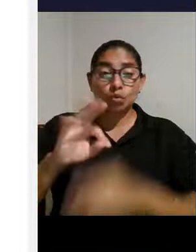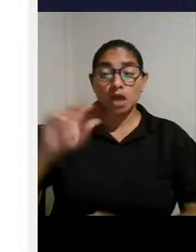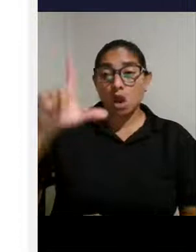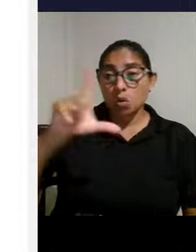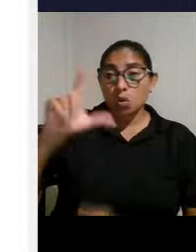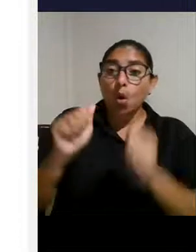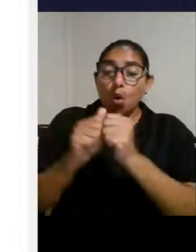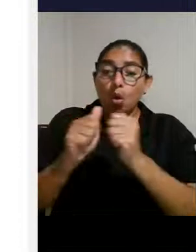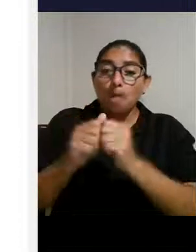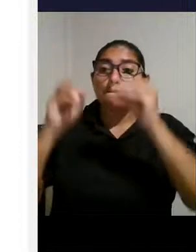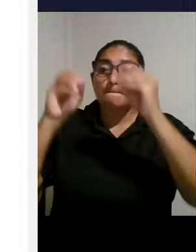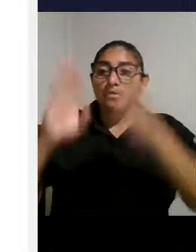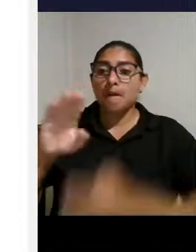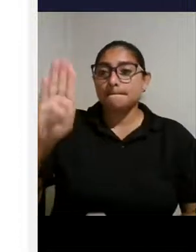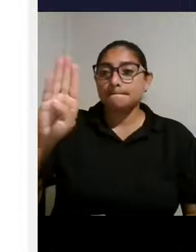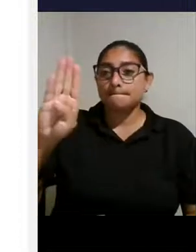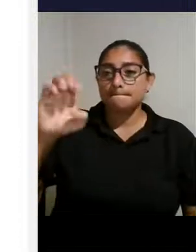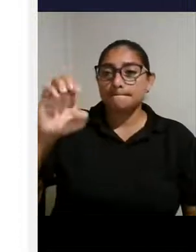profesora Betzeli